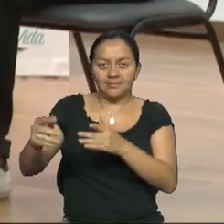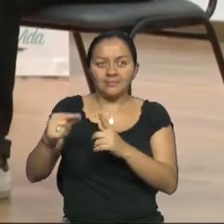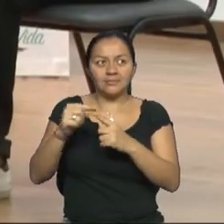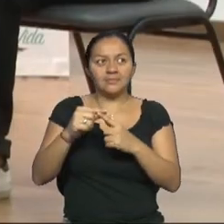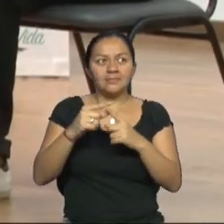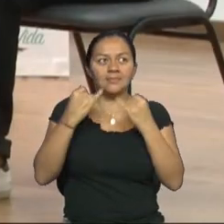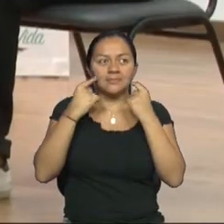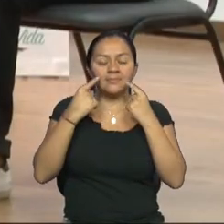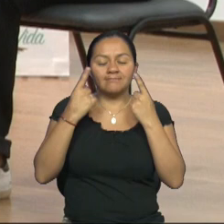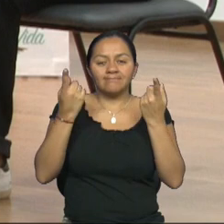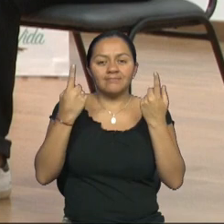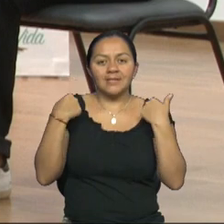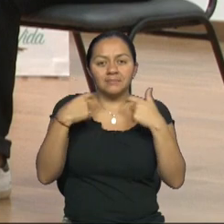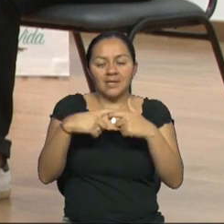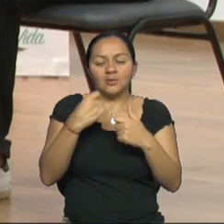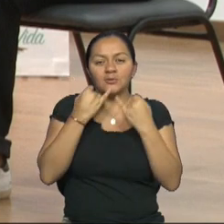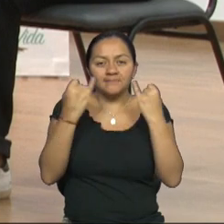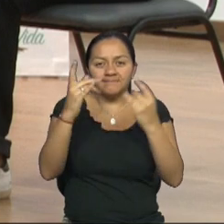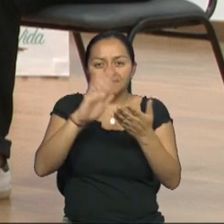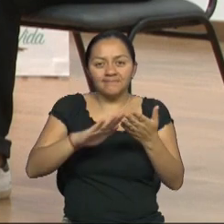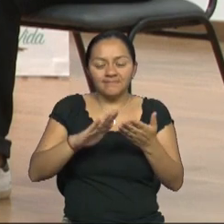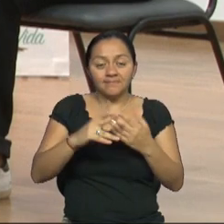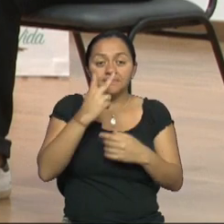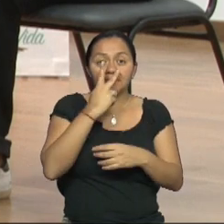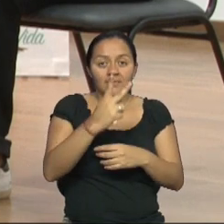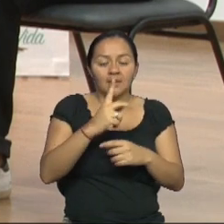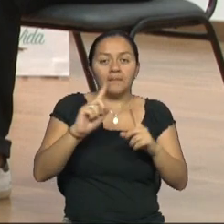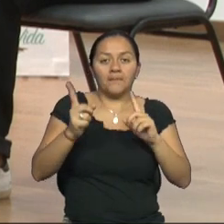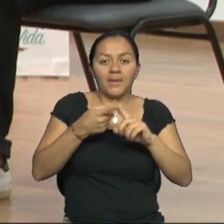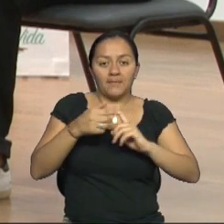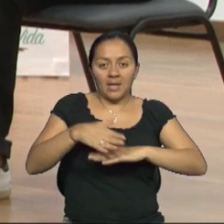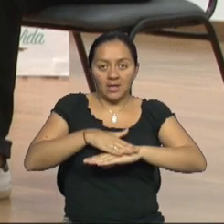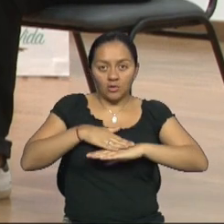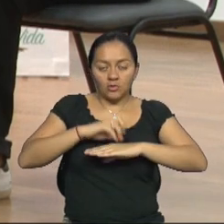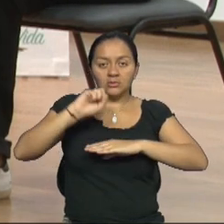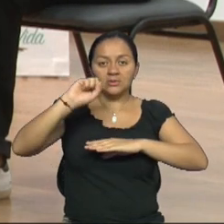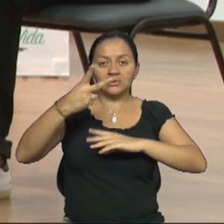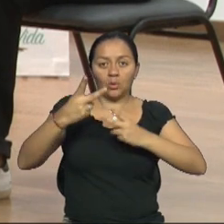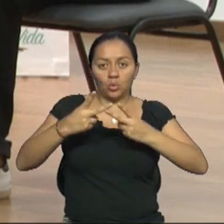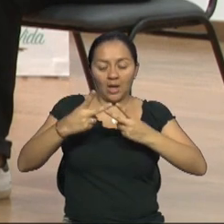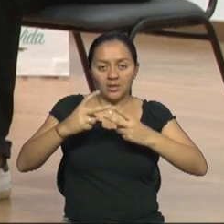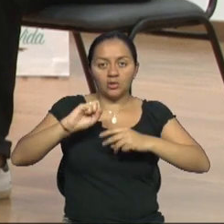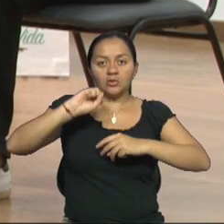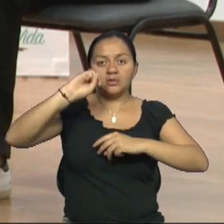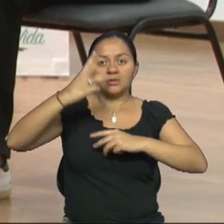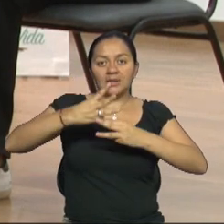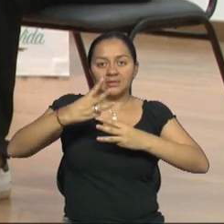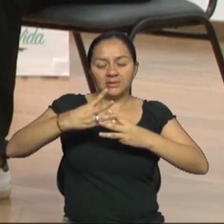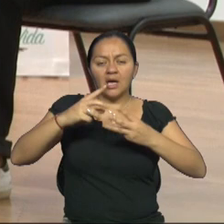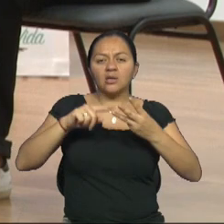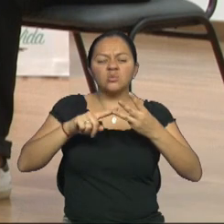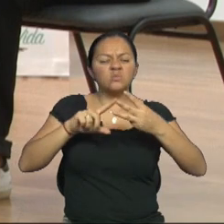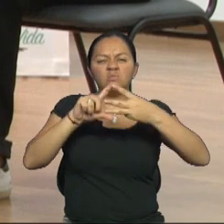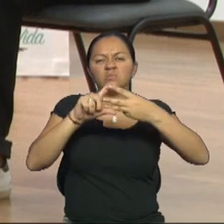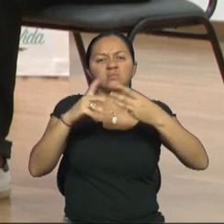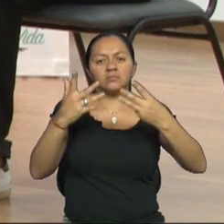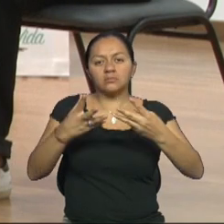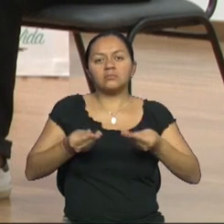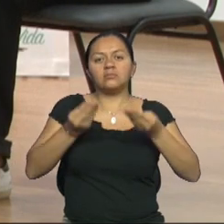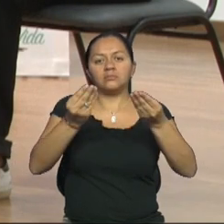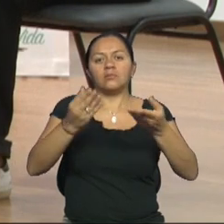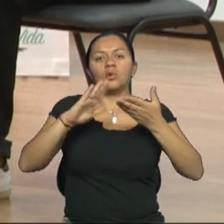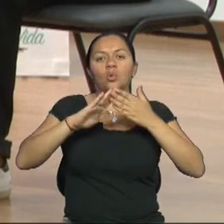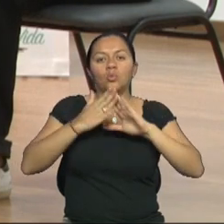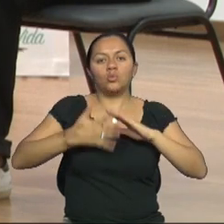niveles de atención, a nivel primario, a nivel secundario, a nivel terciario, y también proporcionados en la comunidad, cuando